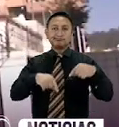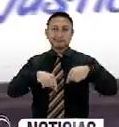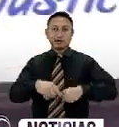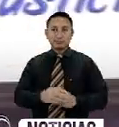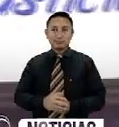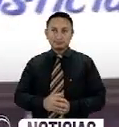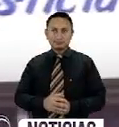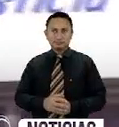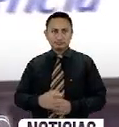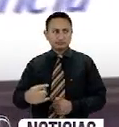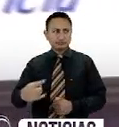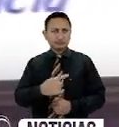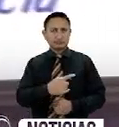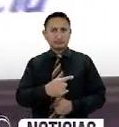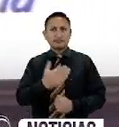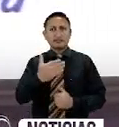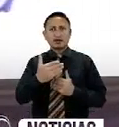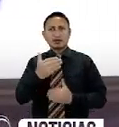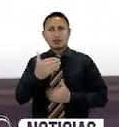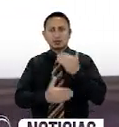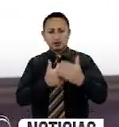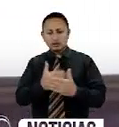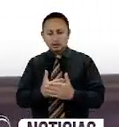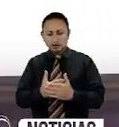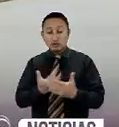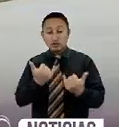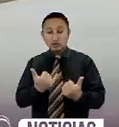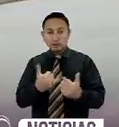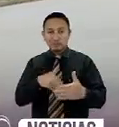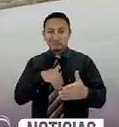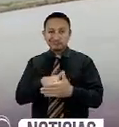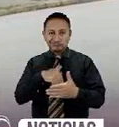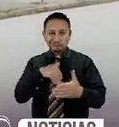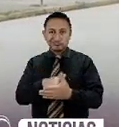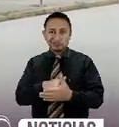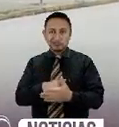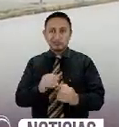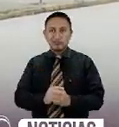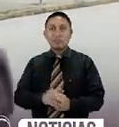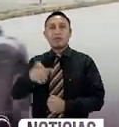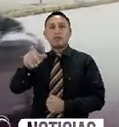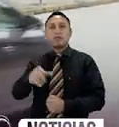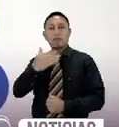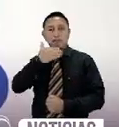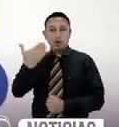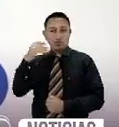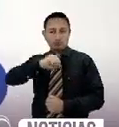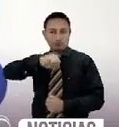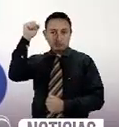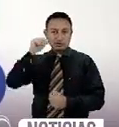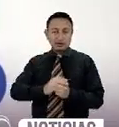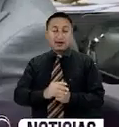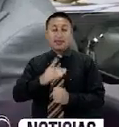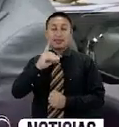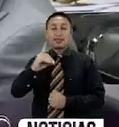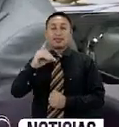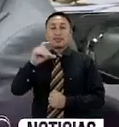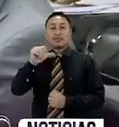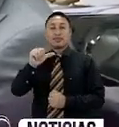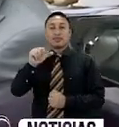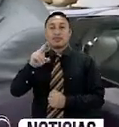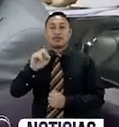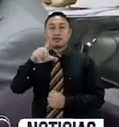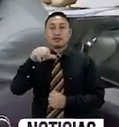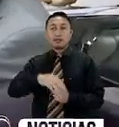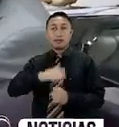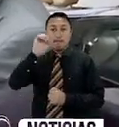al contrario el proceso de designación de tumbo en tumbo el mejor puntuado y virtual ganador Daniel frías a través de un